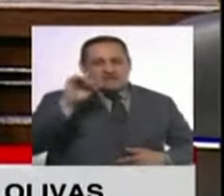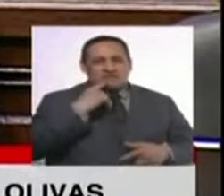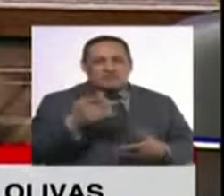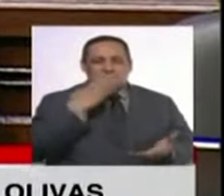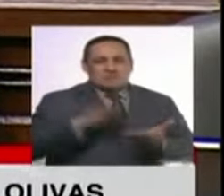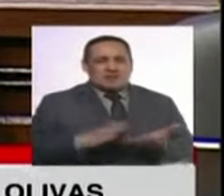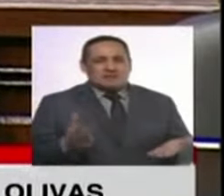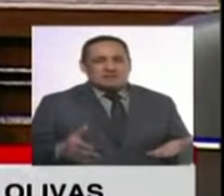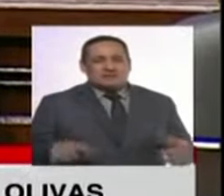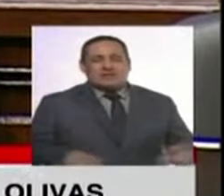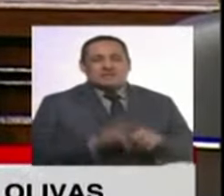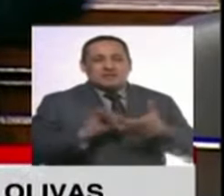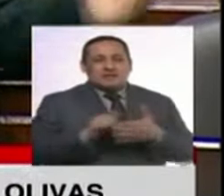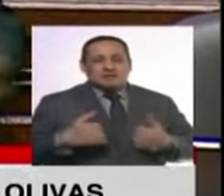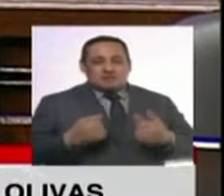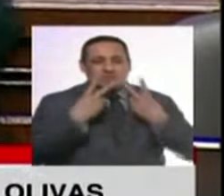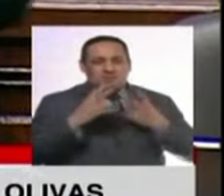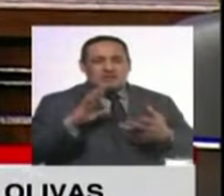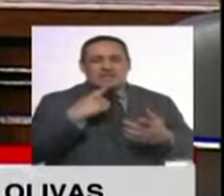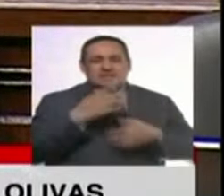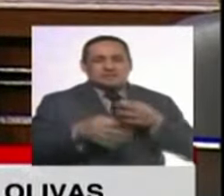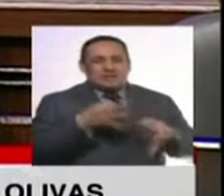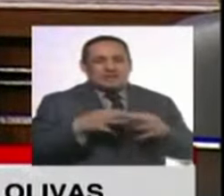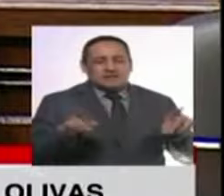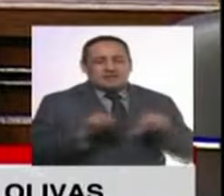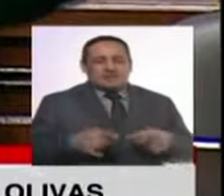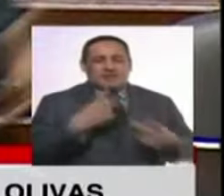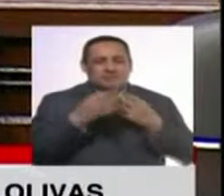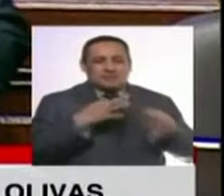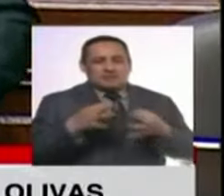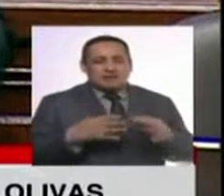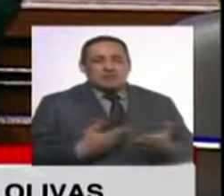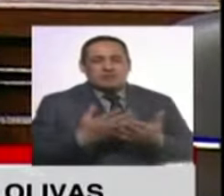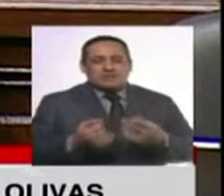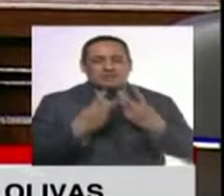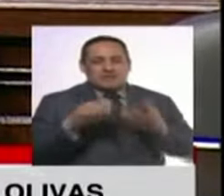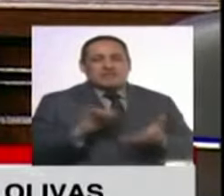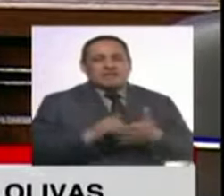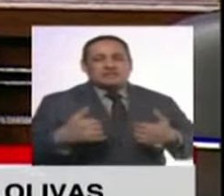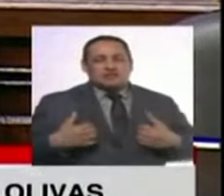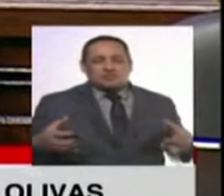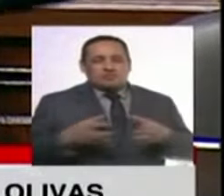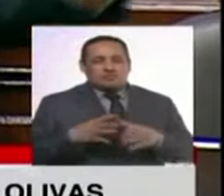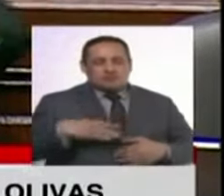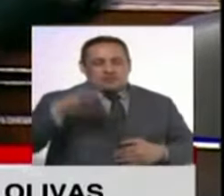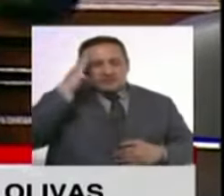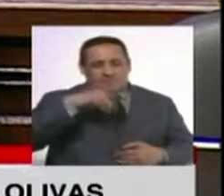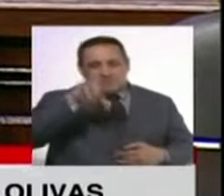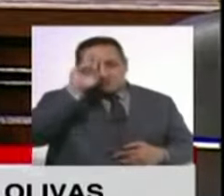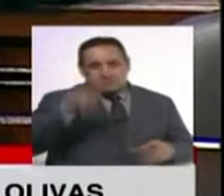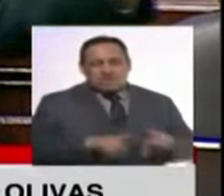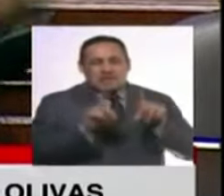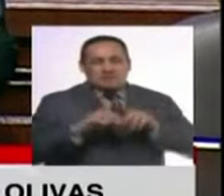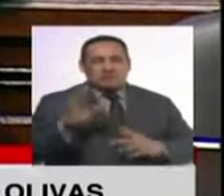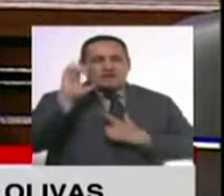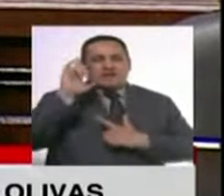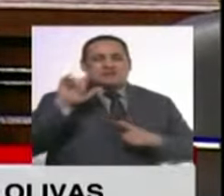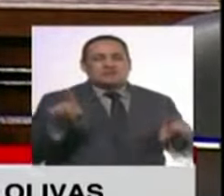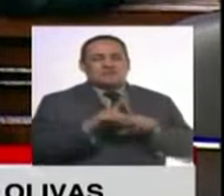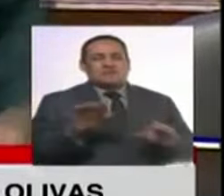incapaces o vamos a venir a decir a tirar la franela de que tenemos una policía nacional o un